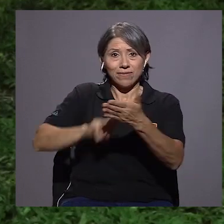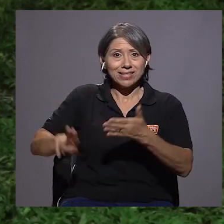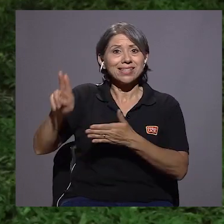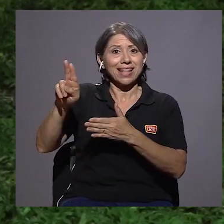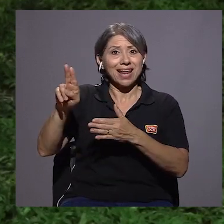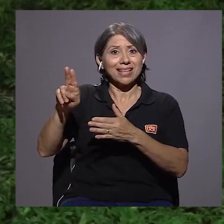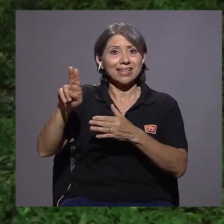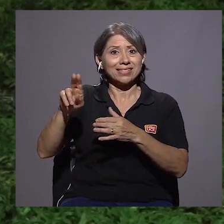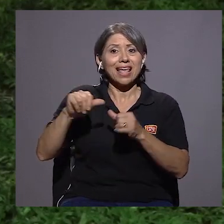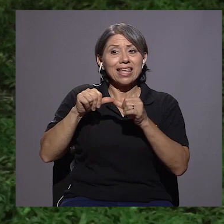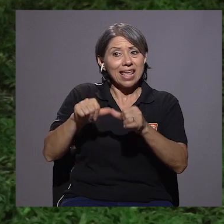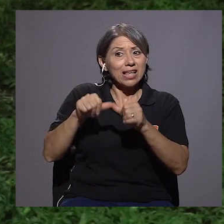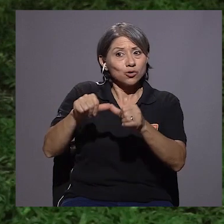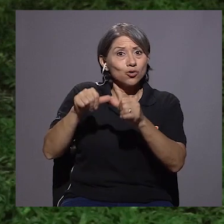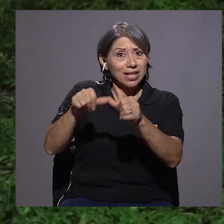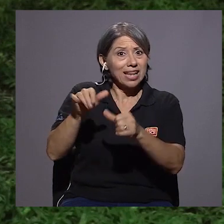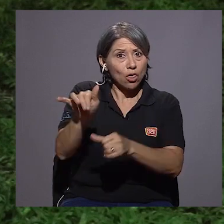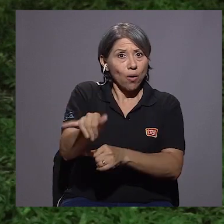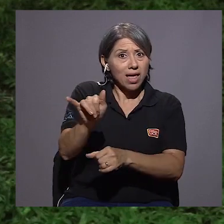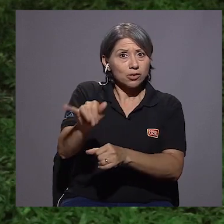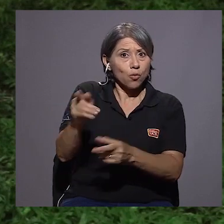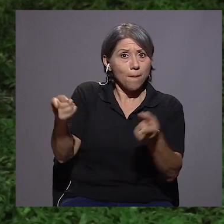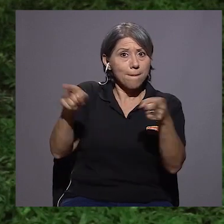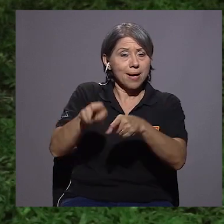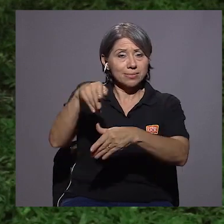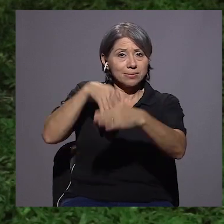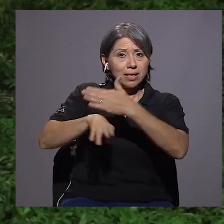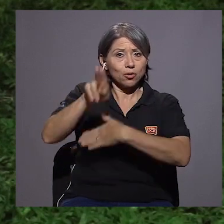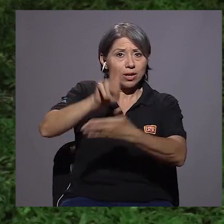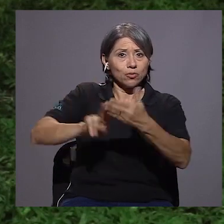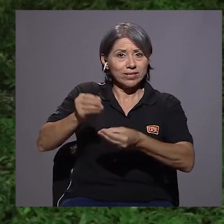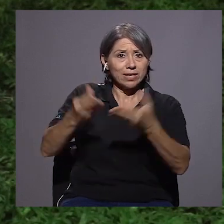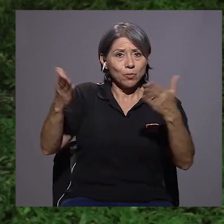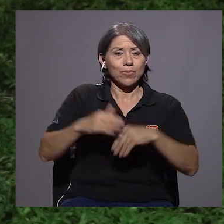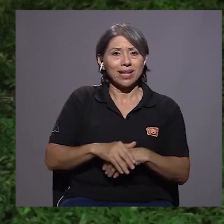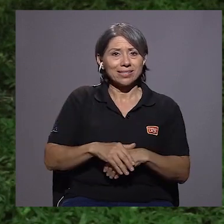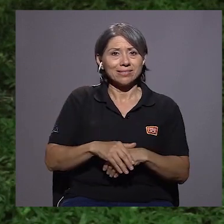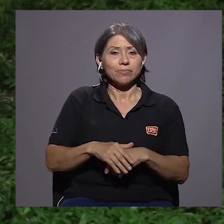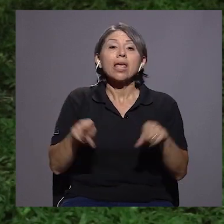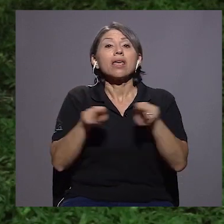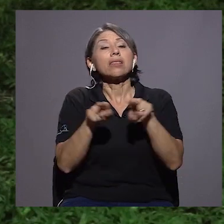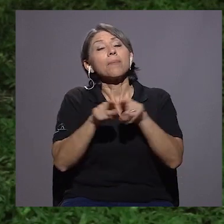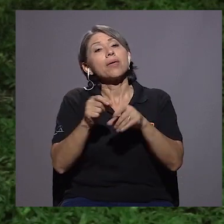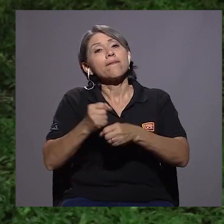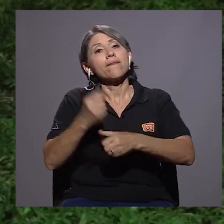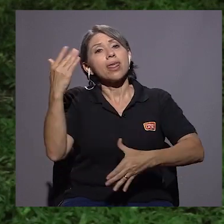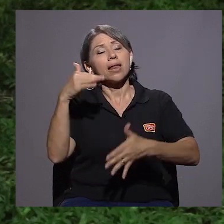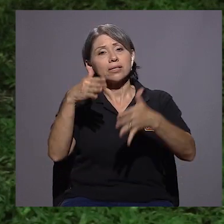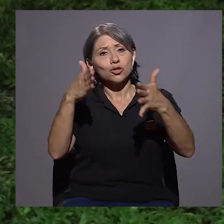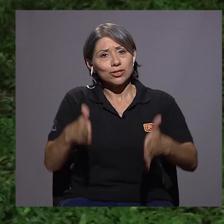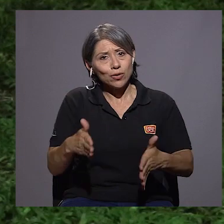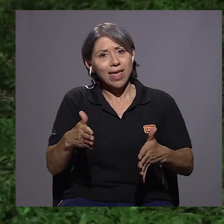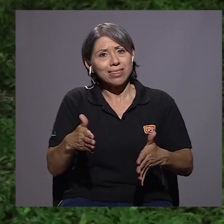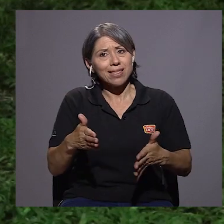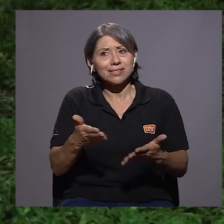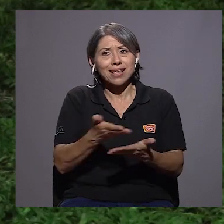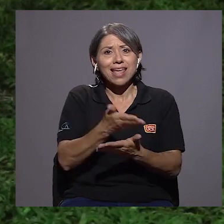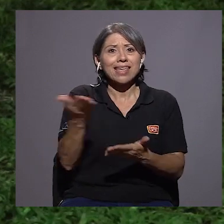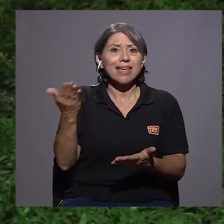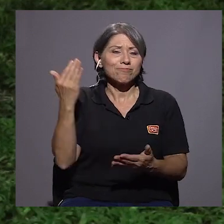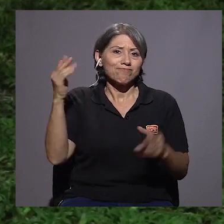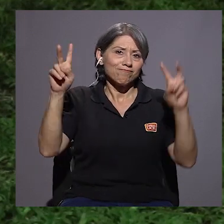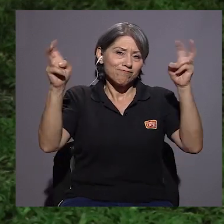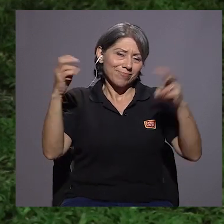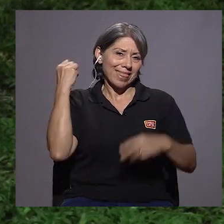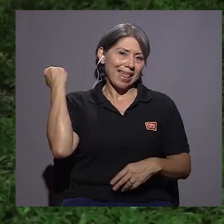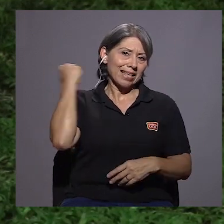han sostenido este funcionamiento dentro de las universidades públicas. Y finalmente en manos de federaciones de estudiantes que